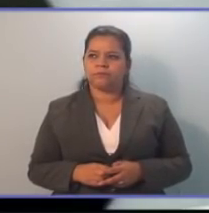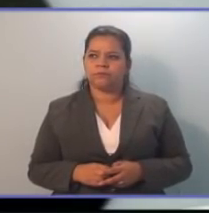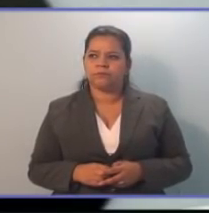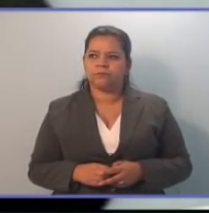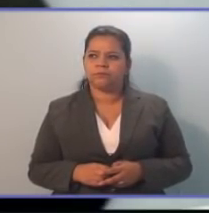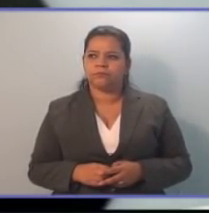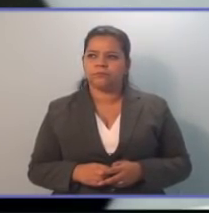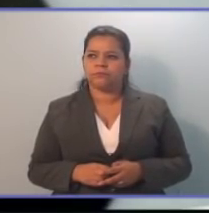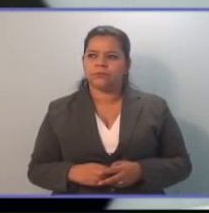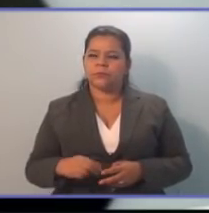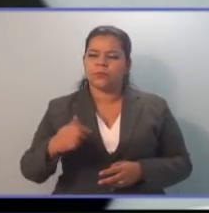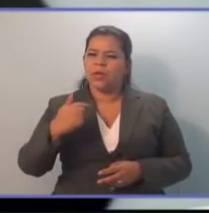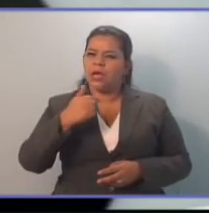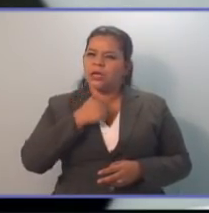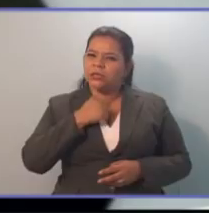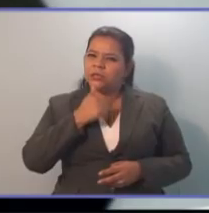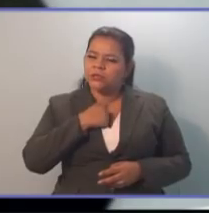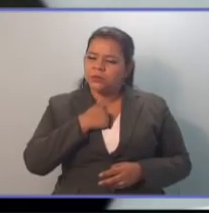yo soy muy